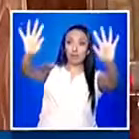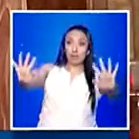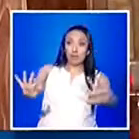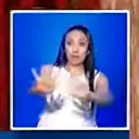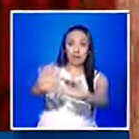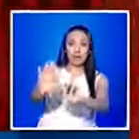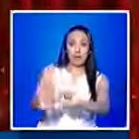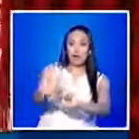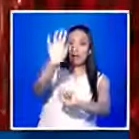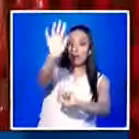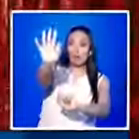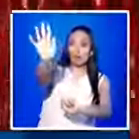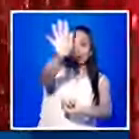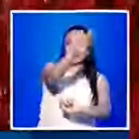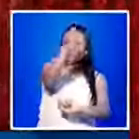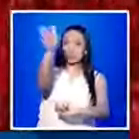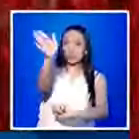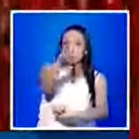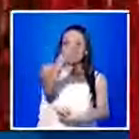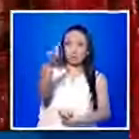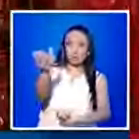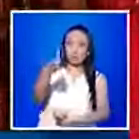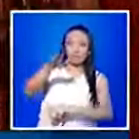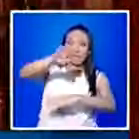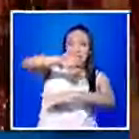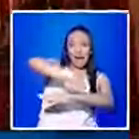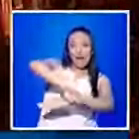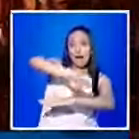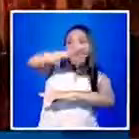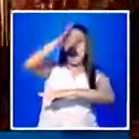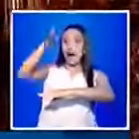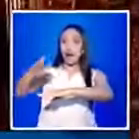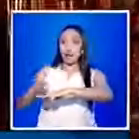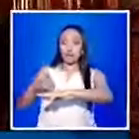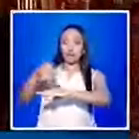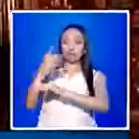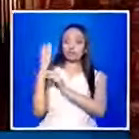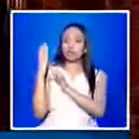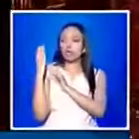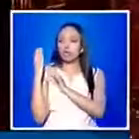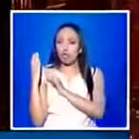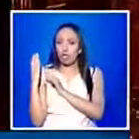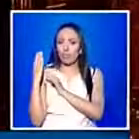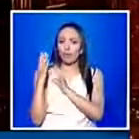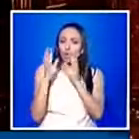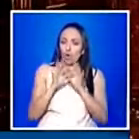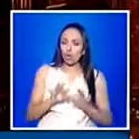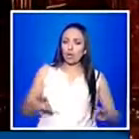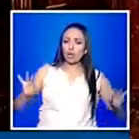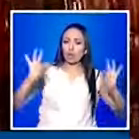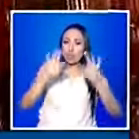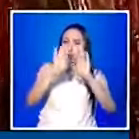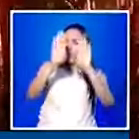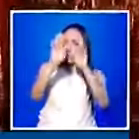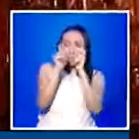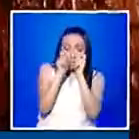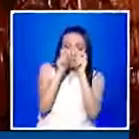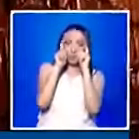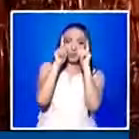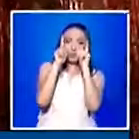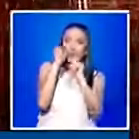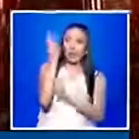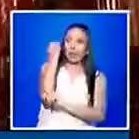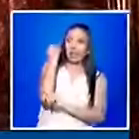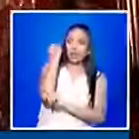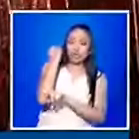está construido sobre el arco de Santo Domingo. Es una construcción sumamente importante e impresionante para la época,